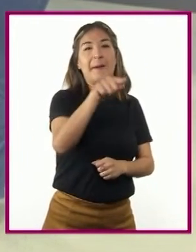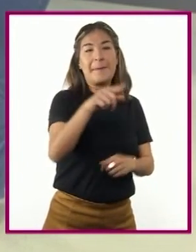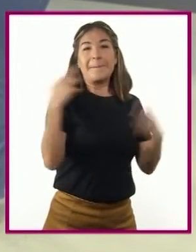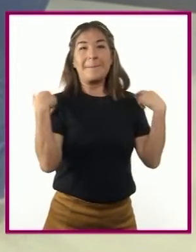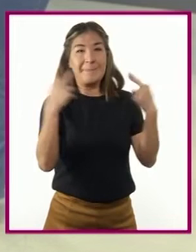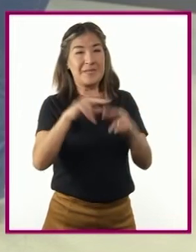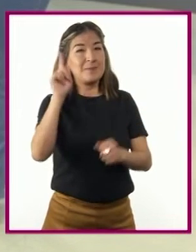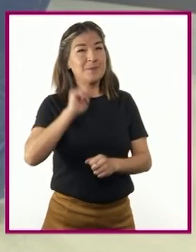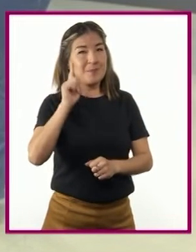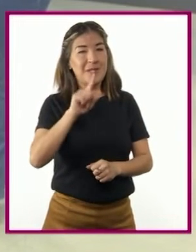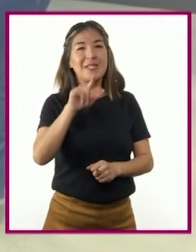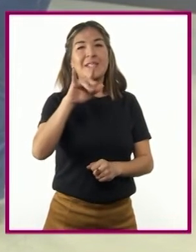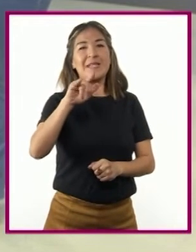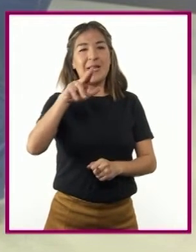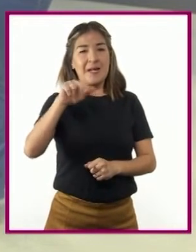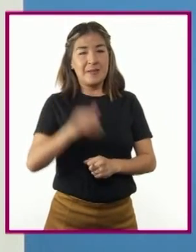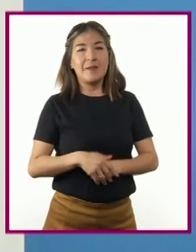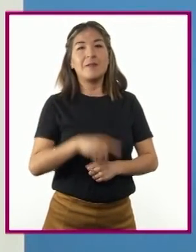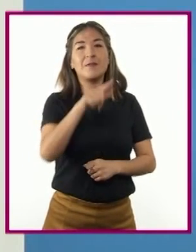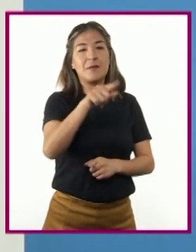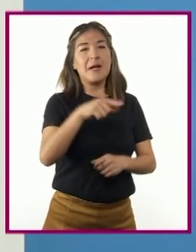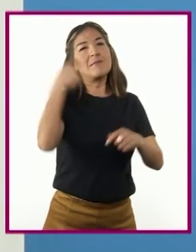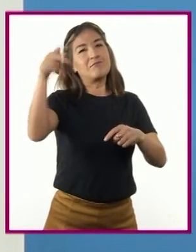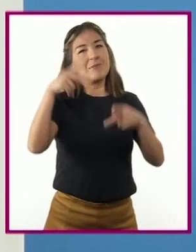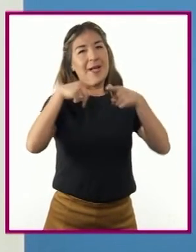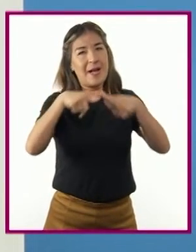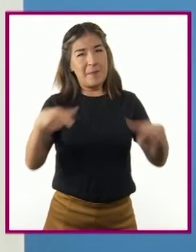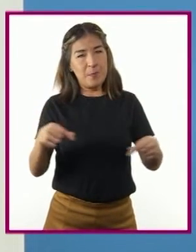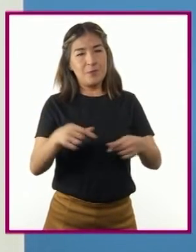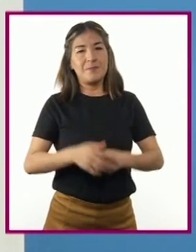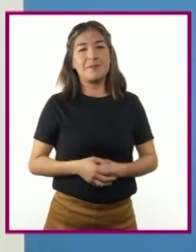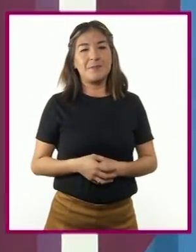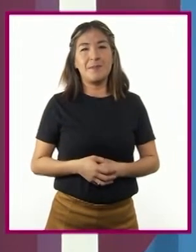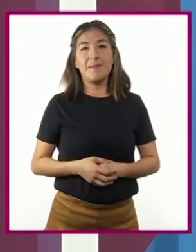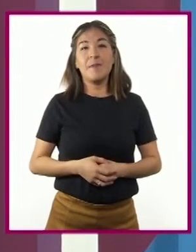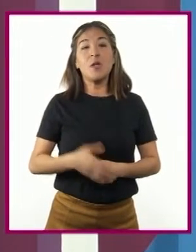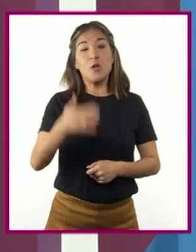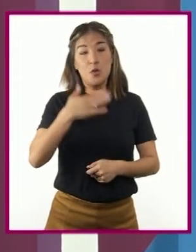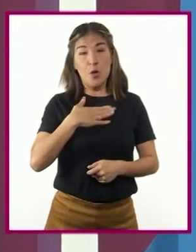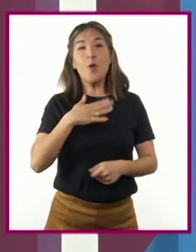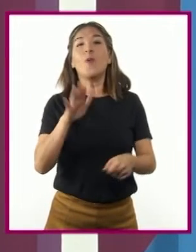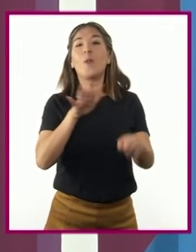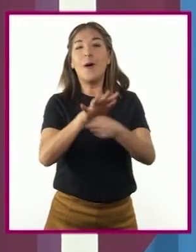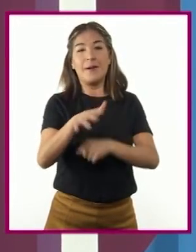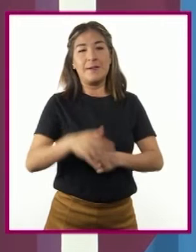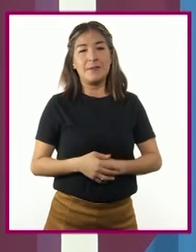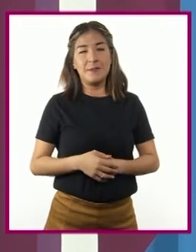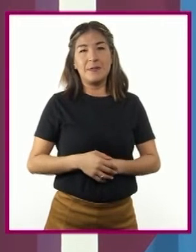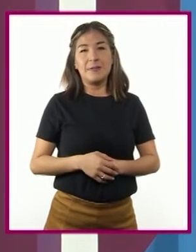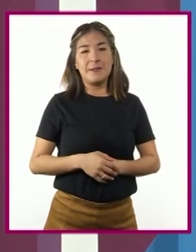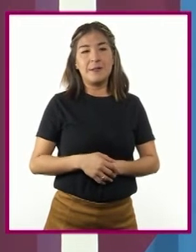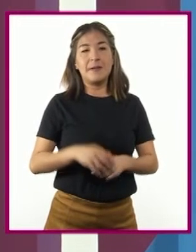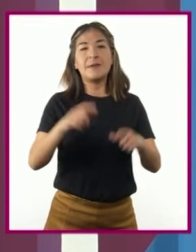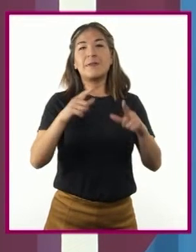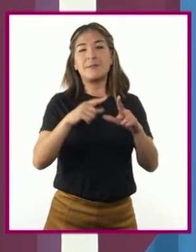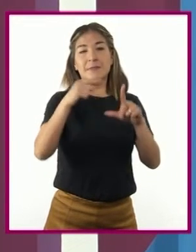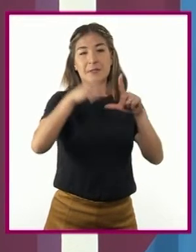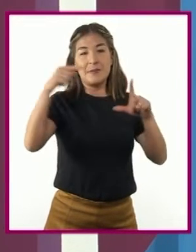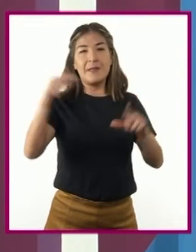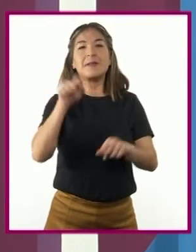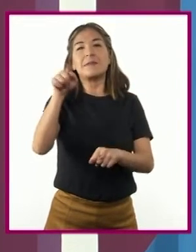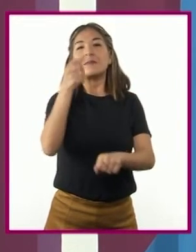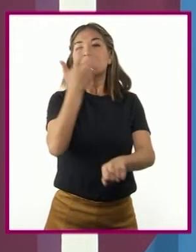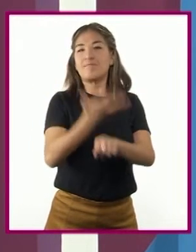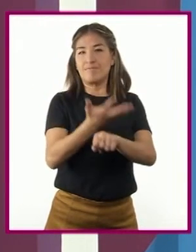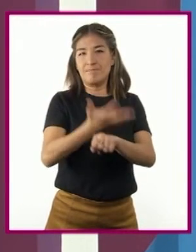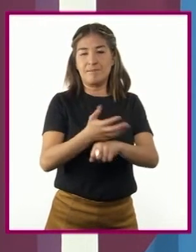le toca estar cerca de la gráfica de Japón. Y yo me colocaré a un lado de la gráfica de Estados